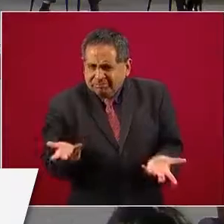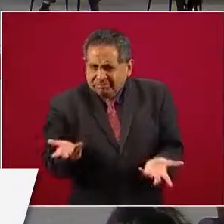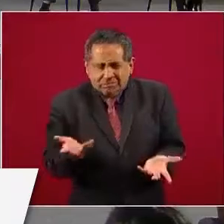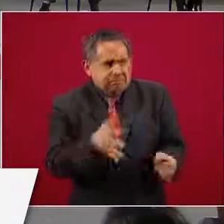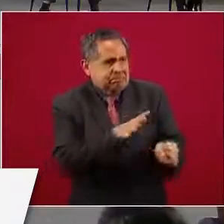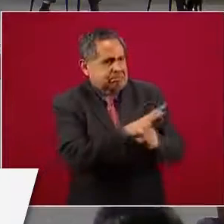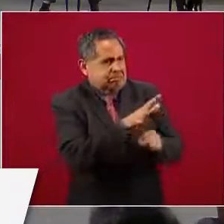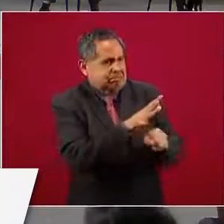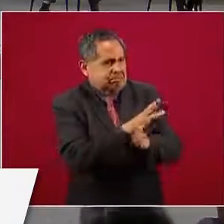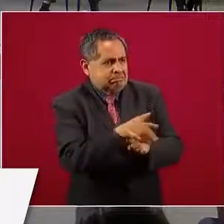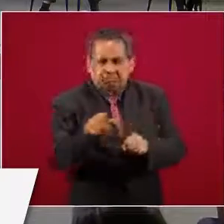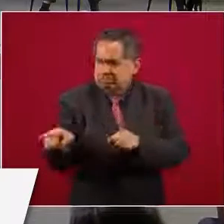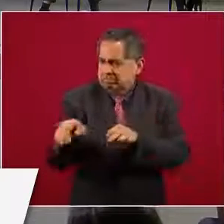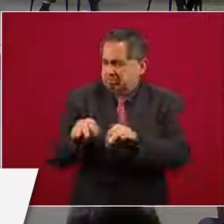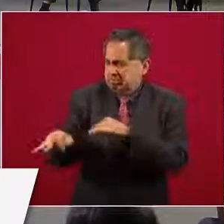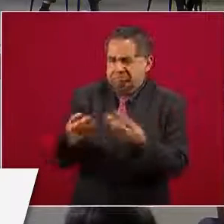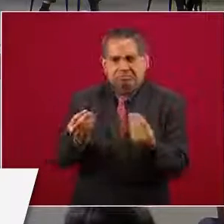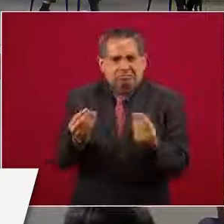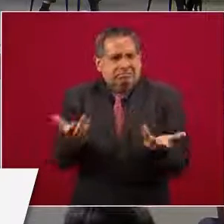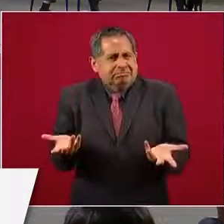Hay en el mundo